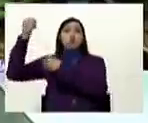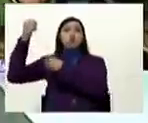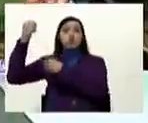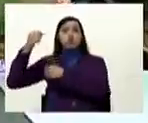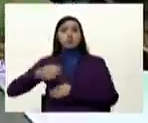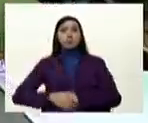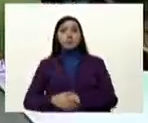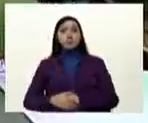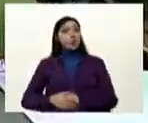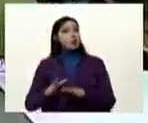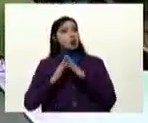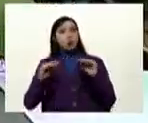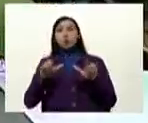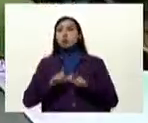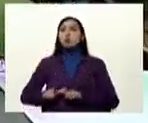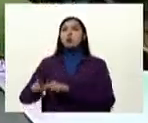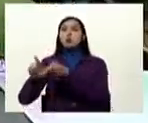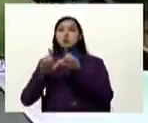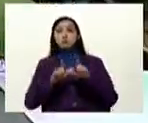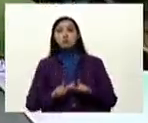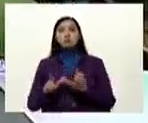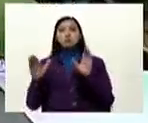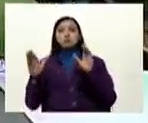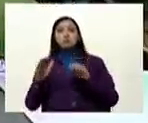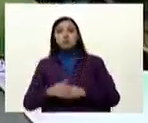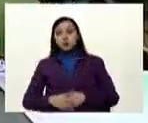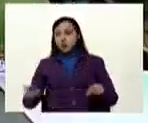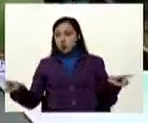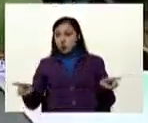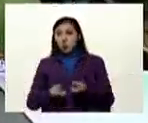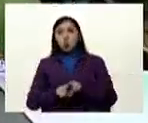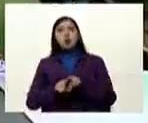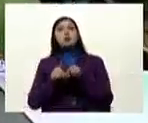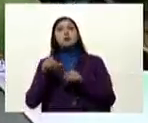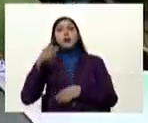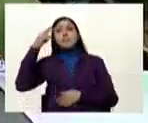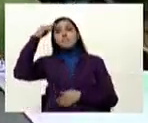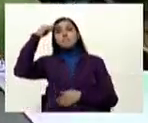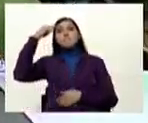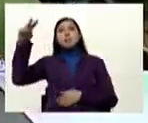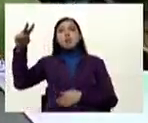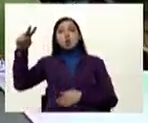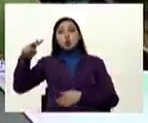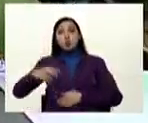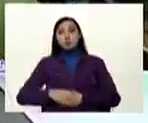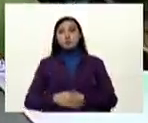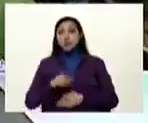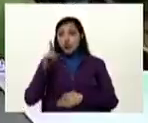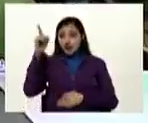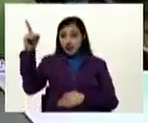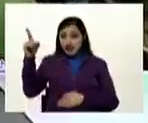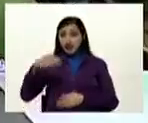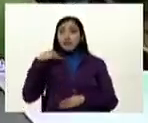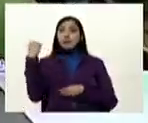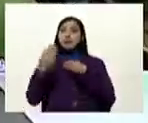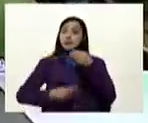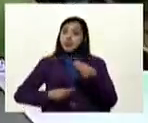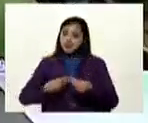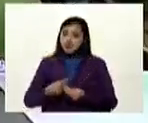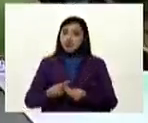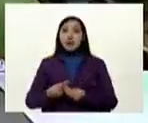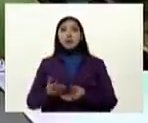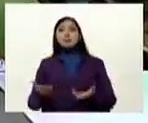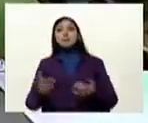a donde la llevemos. Así la levantaron nuestros muchachos en México, allá en Sonora.